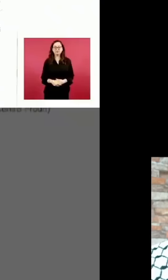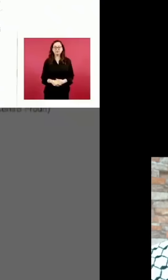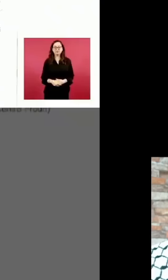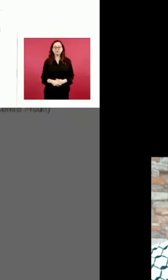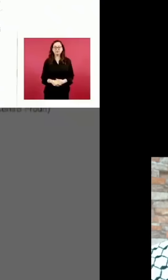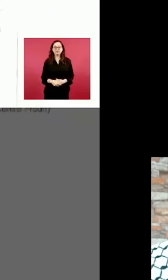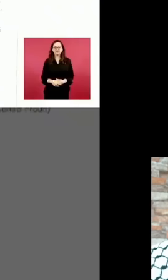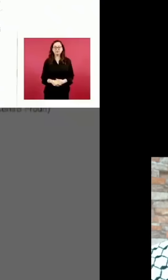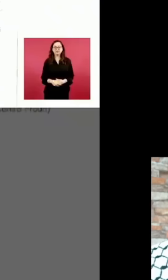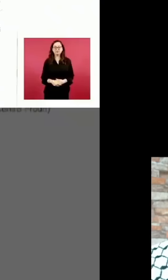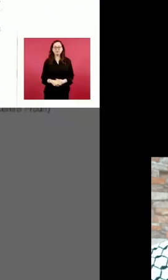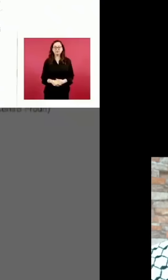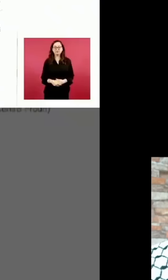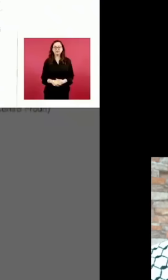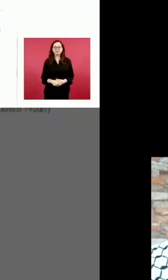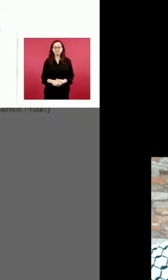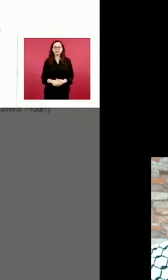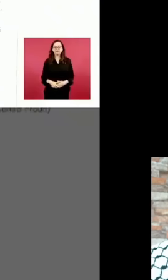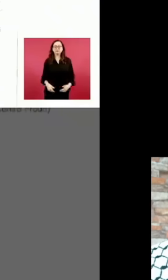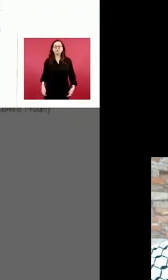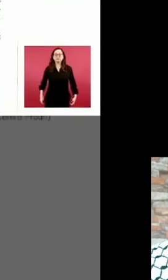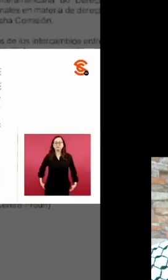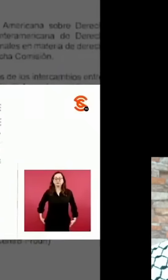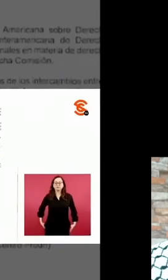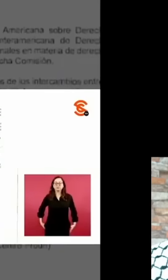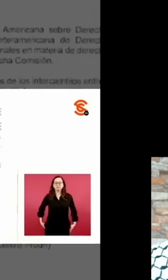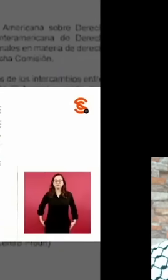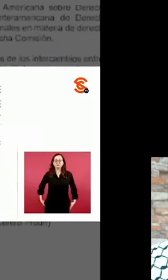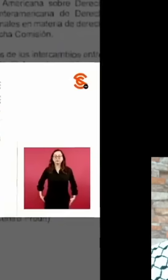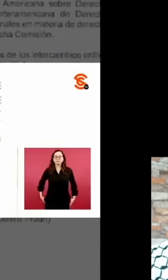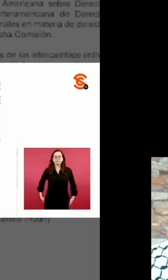causa sigamos viendo deja tu like